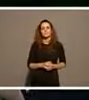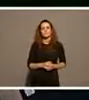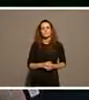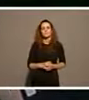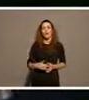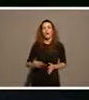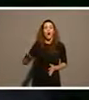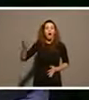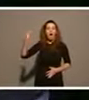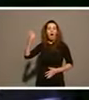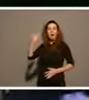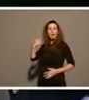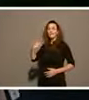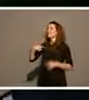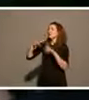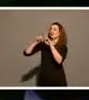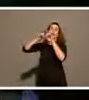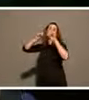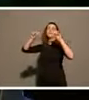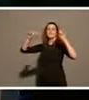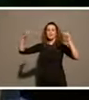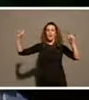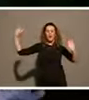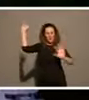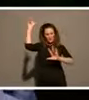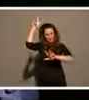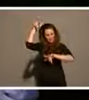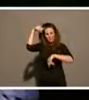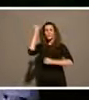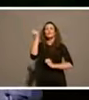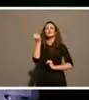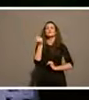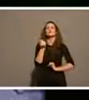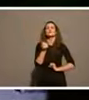Antes yo era un empresario